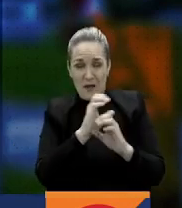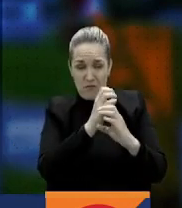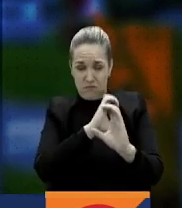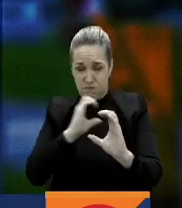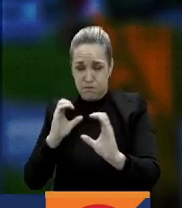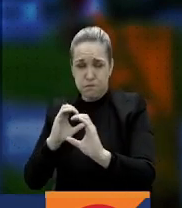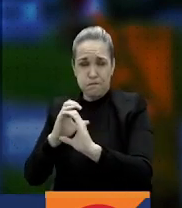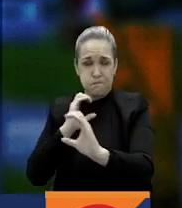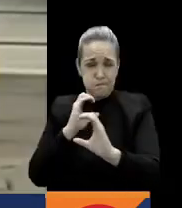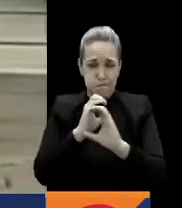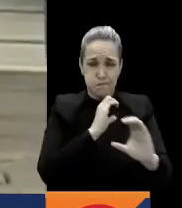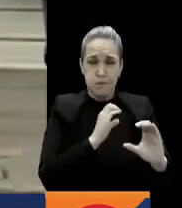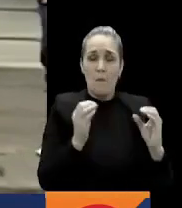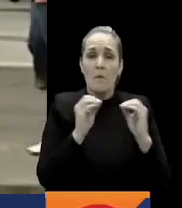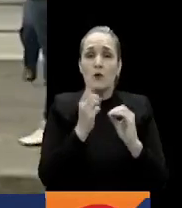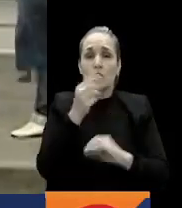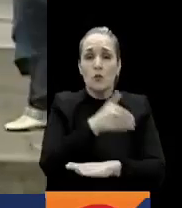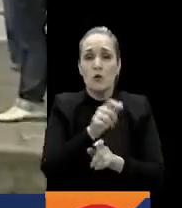1.430.000 pasajeros al día.